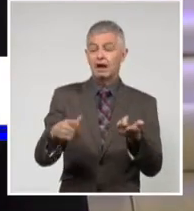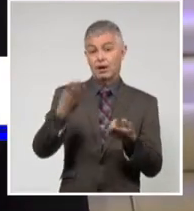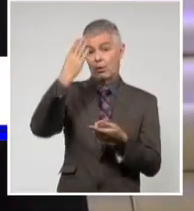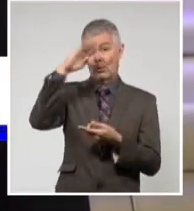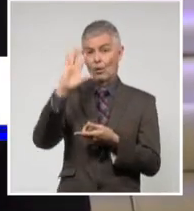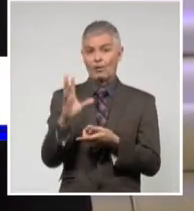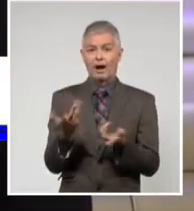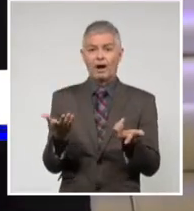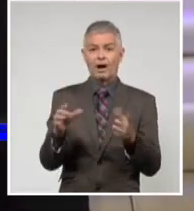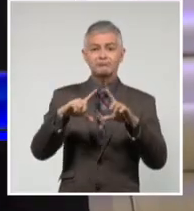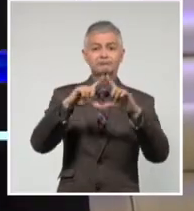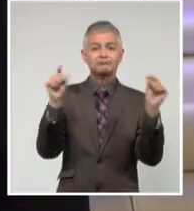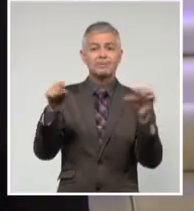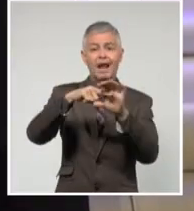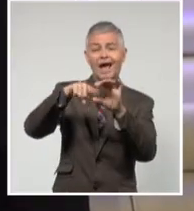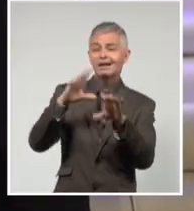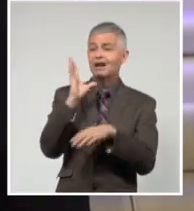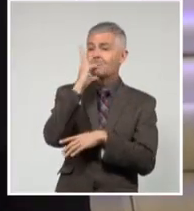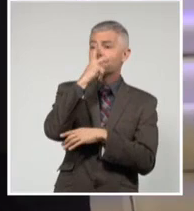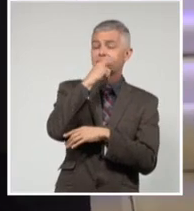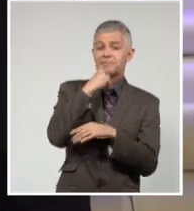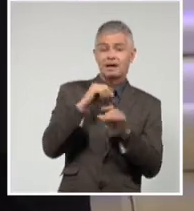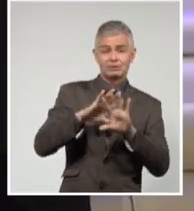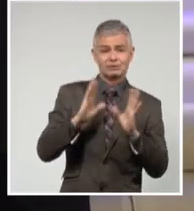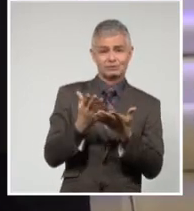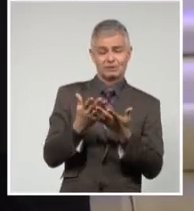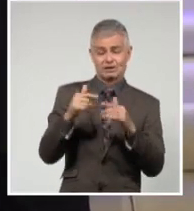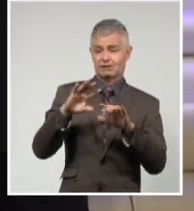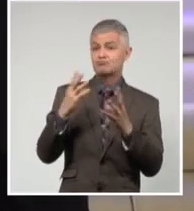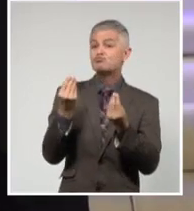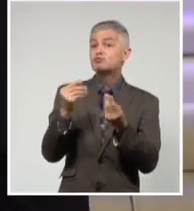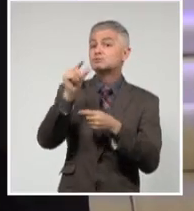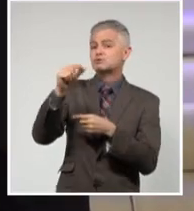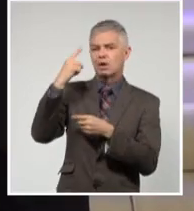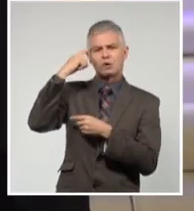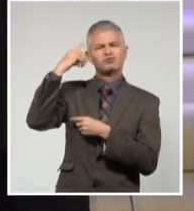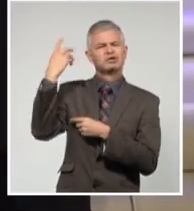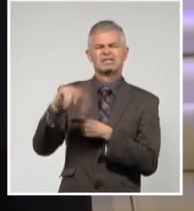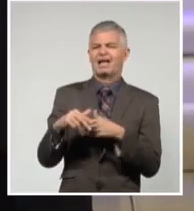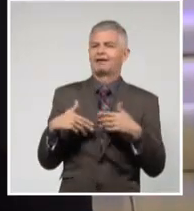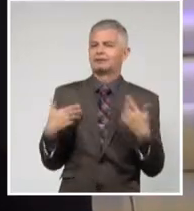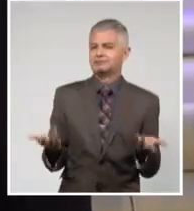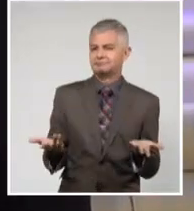Cuba, que mucha gente desconoce lo que es